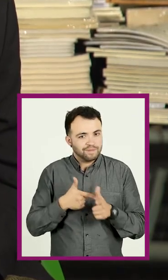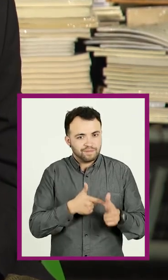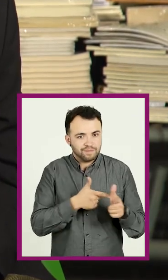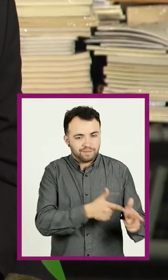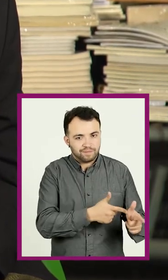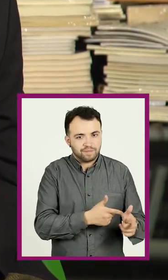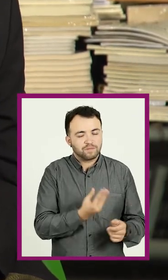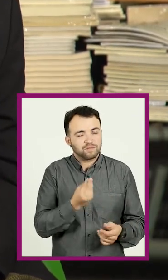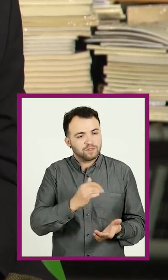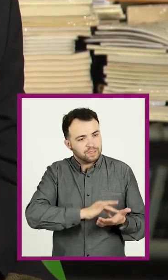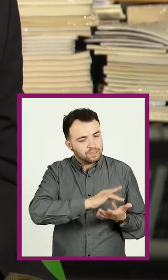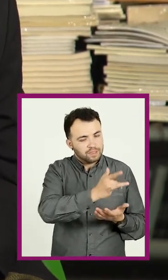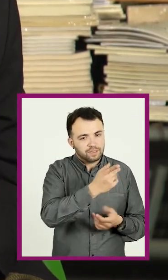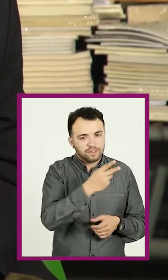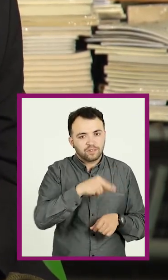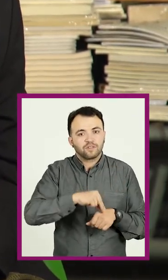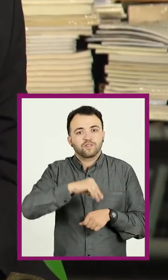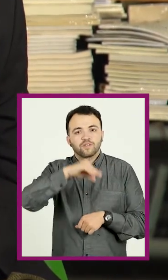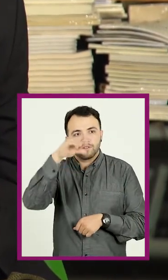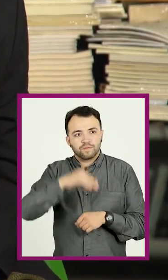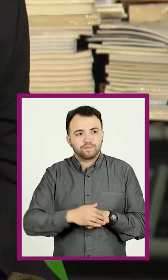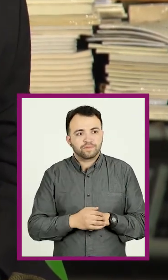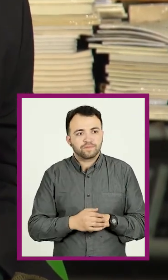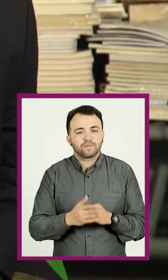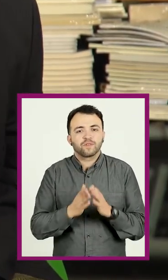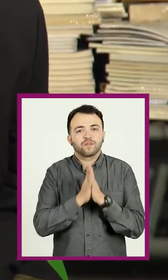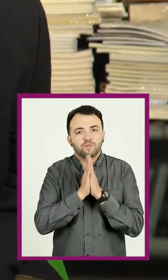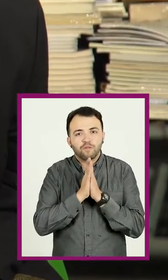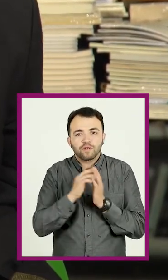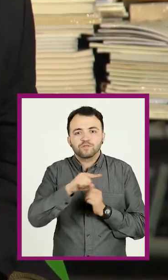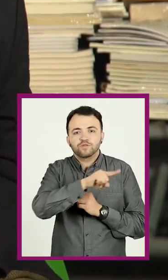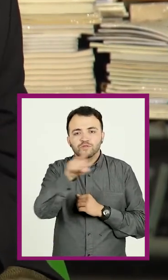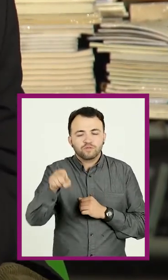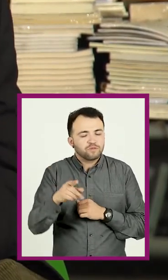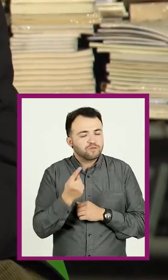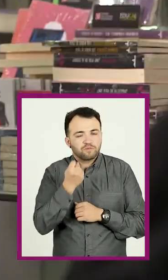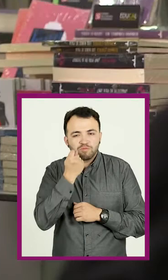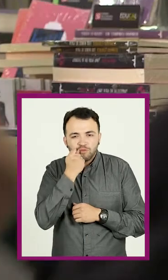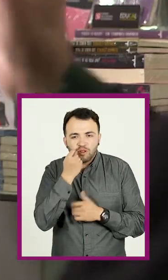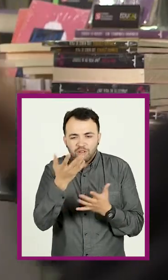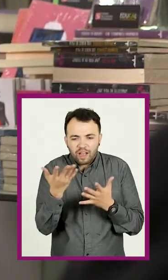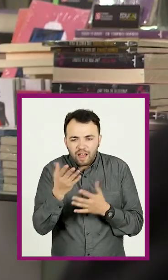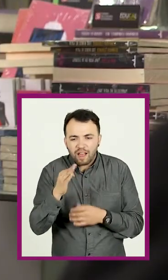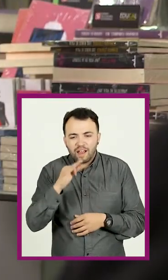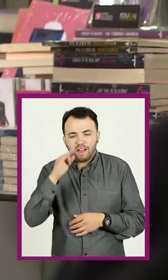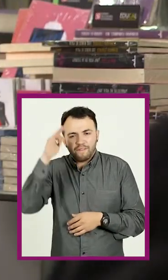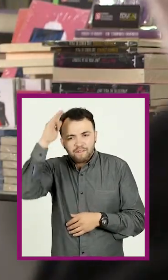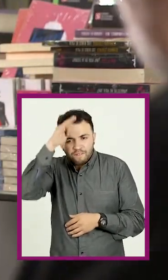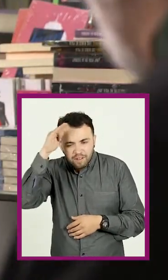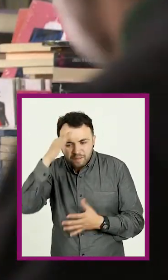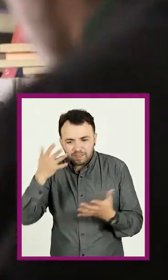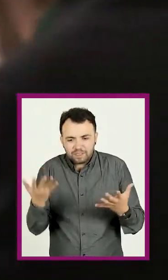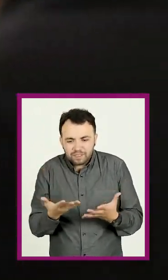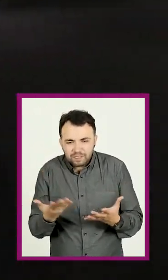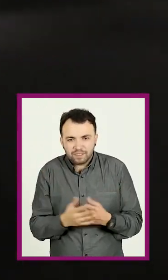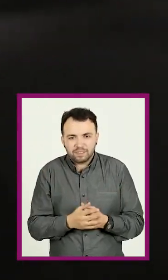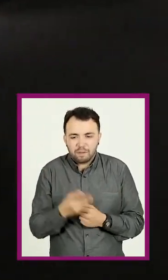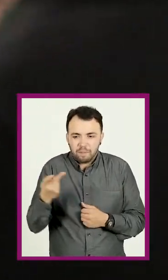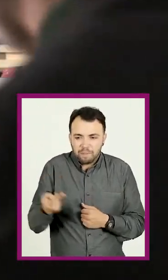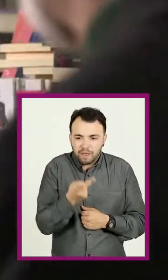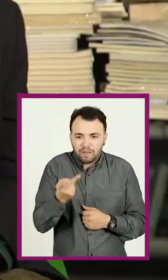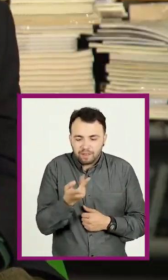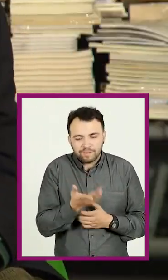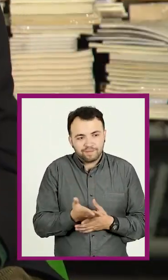muy bien y seguiremos. Muchísimas gracias al doctor Ambrosio Velasco. Atrévanse a filosofar, es lo que le diría a